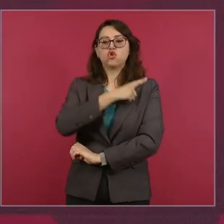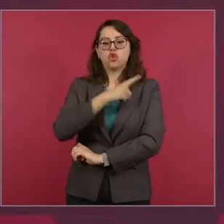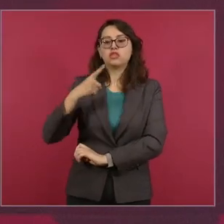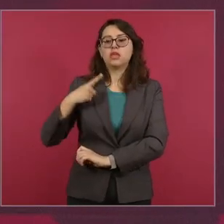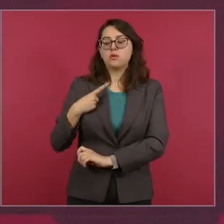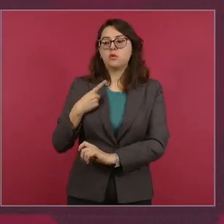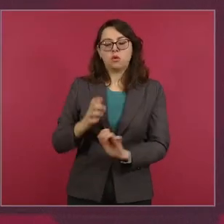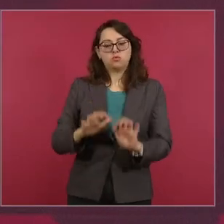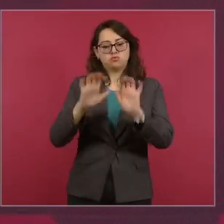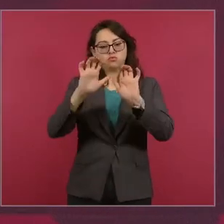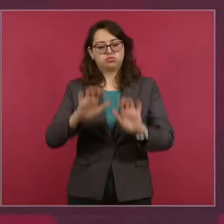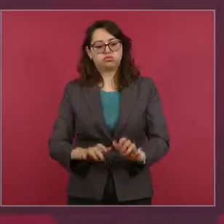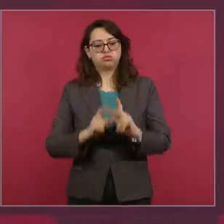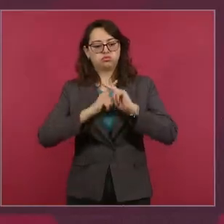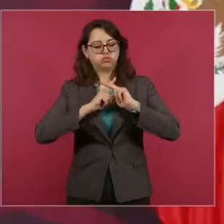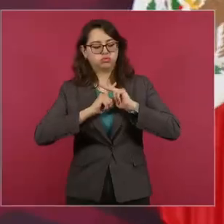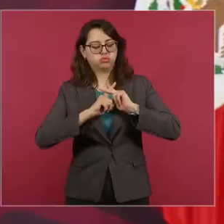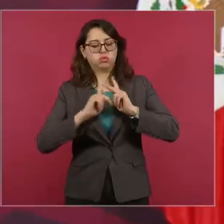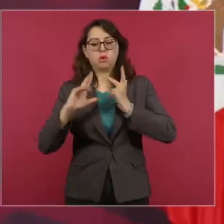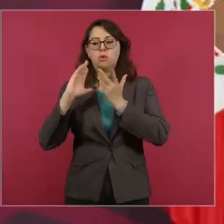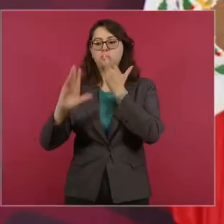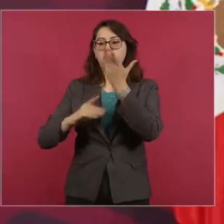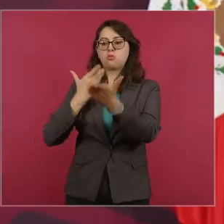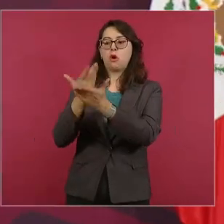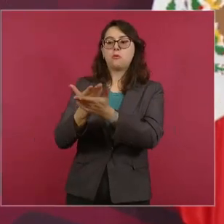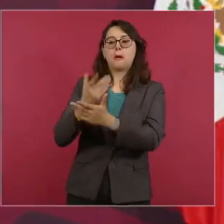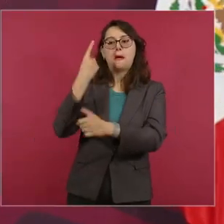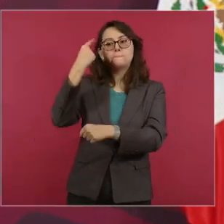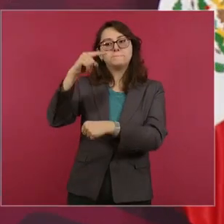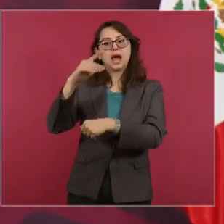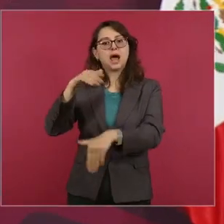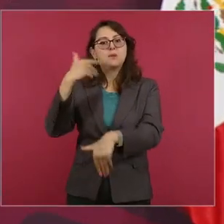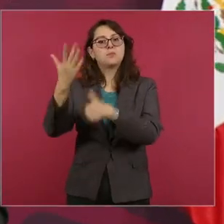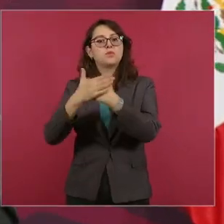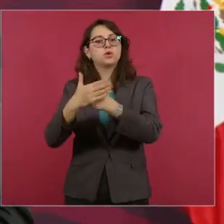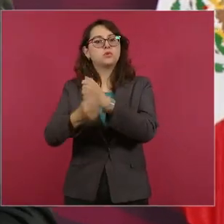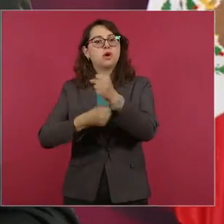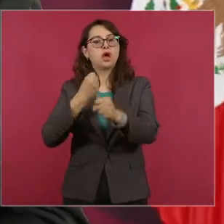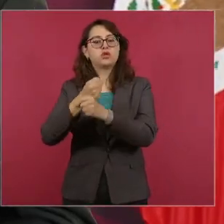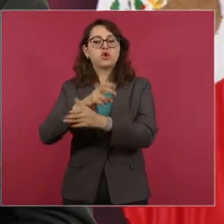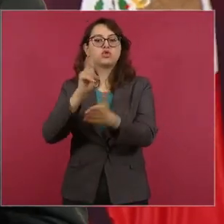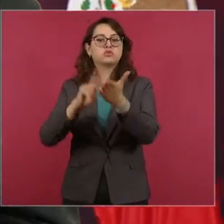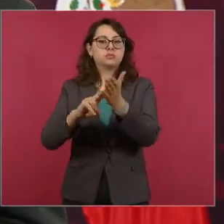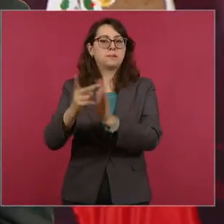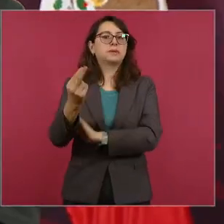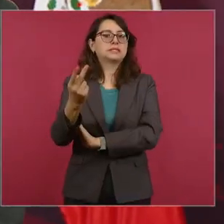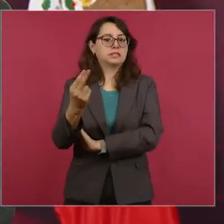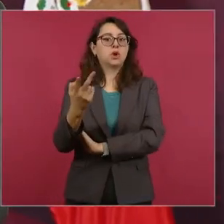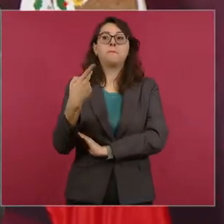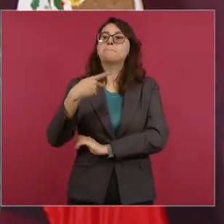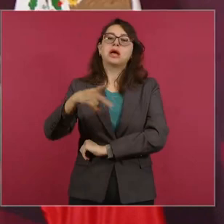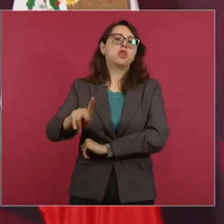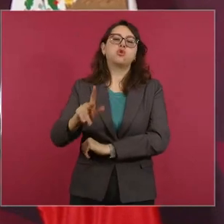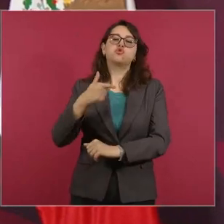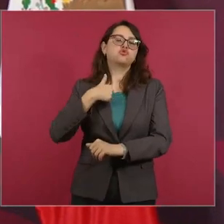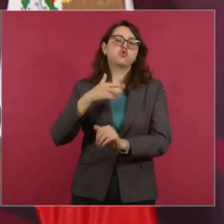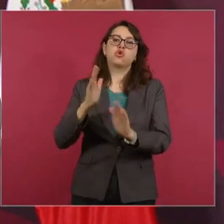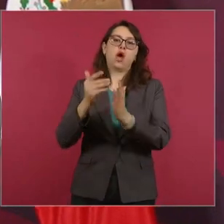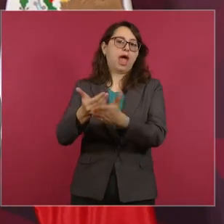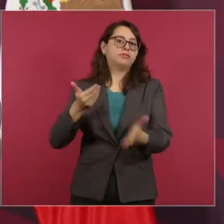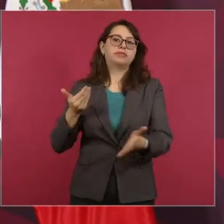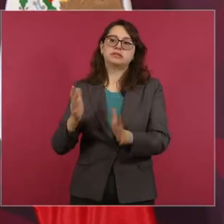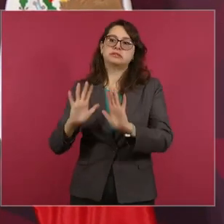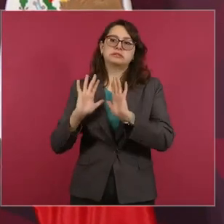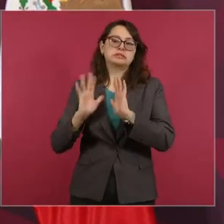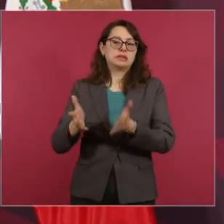pero pues ya quien esté de presidente